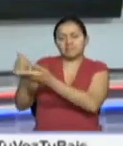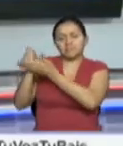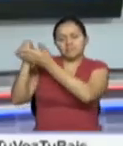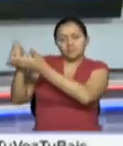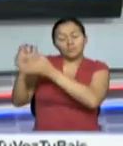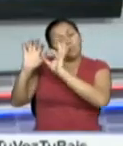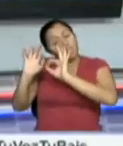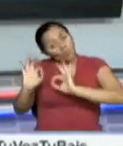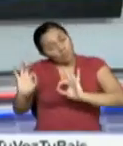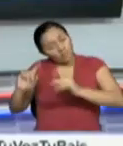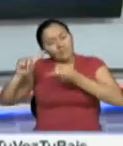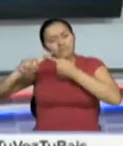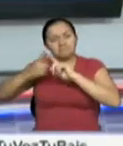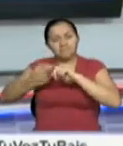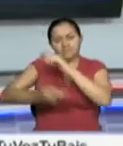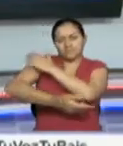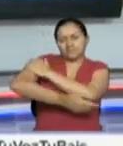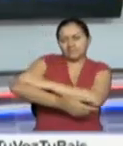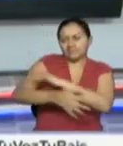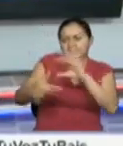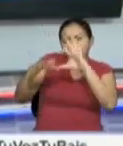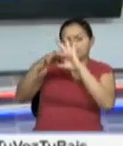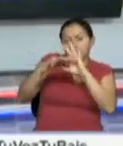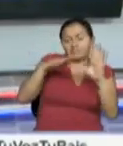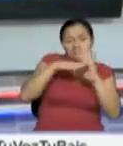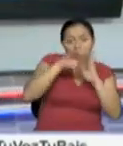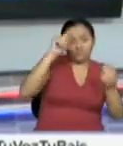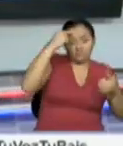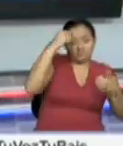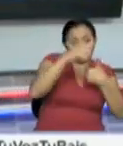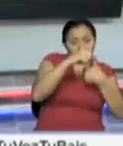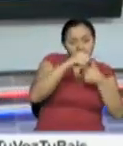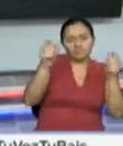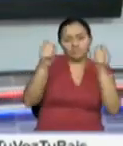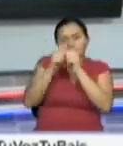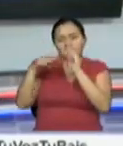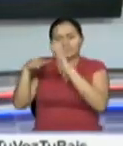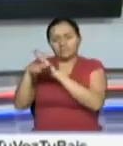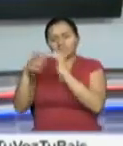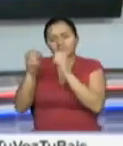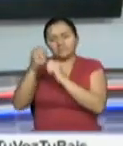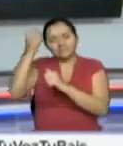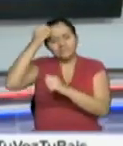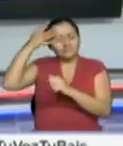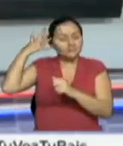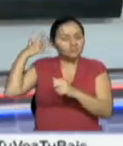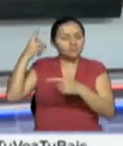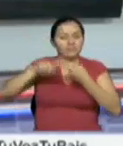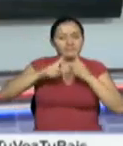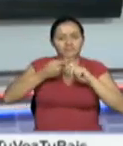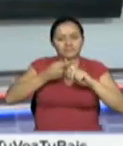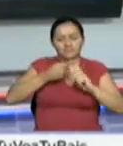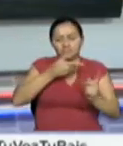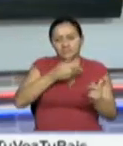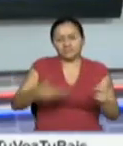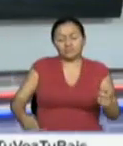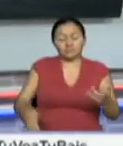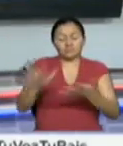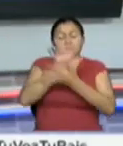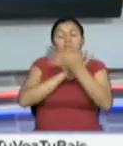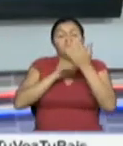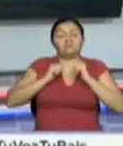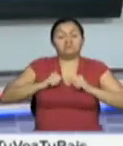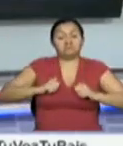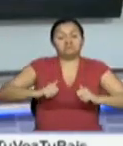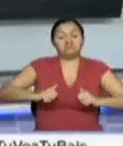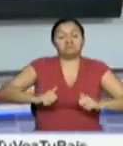tenían vínculos muchos funcionarios del régimen de Maguad y de su antecesor Sixto Durán Ballén. Fue un drama que dejó